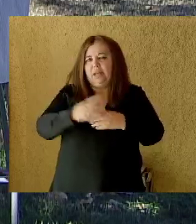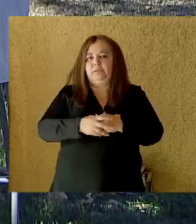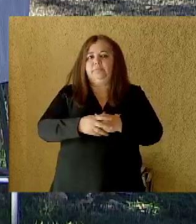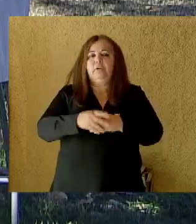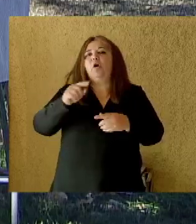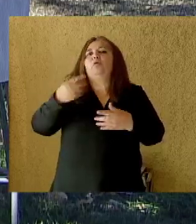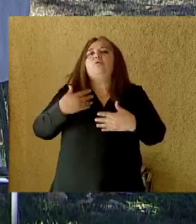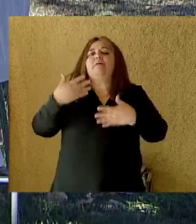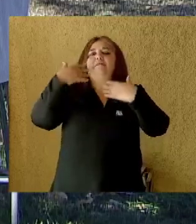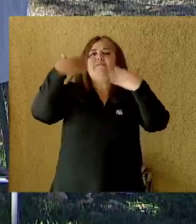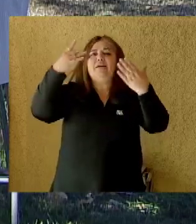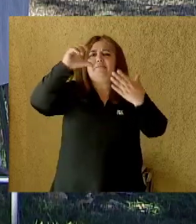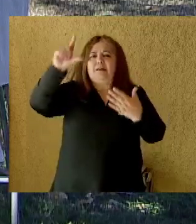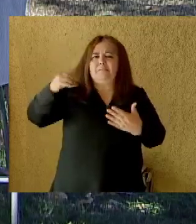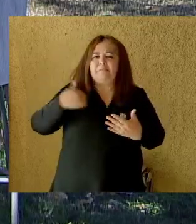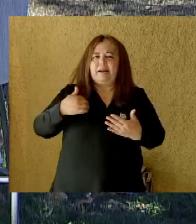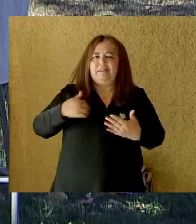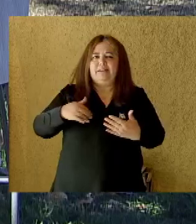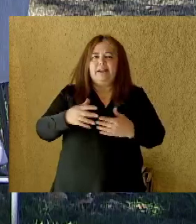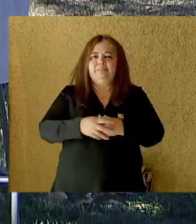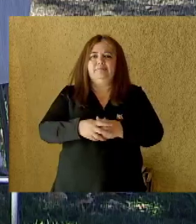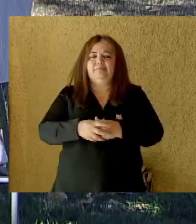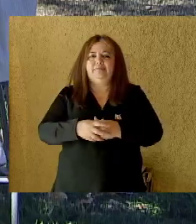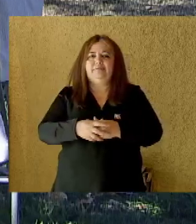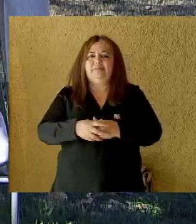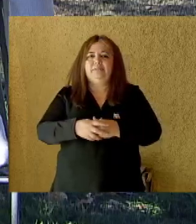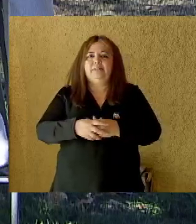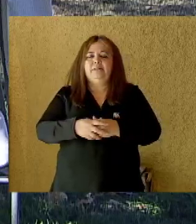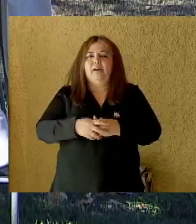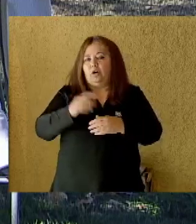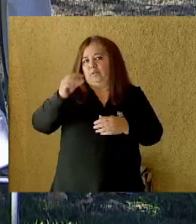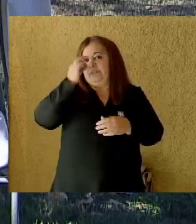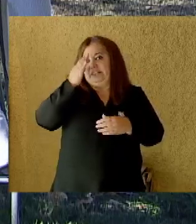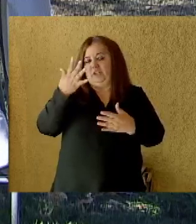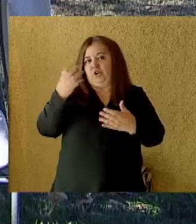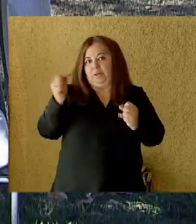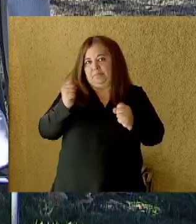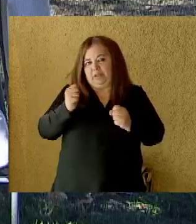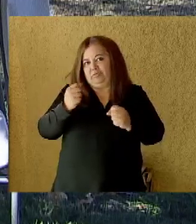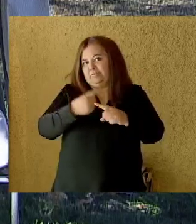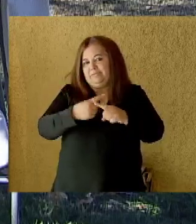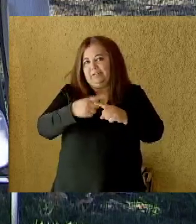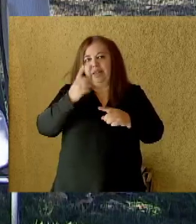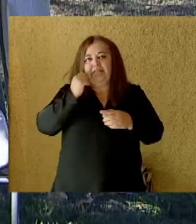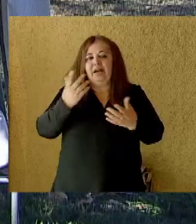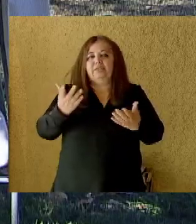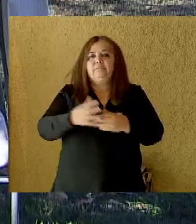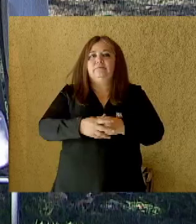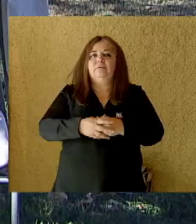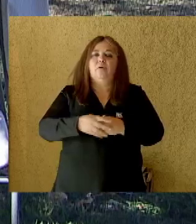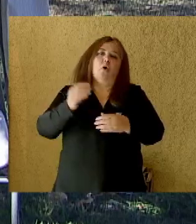viva la patria, ¿no? Porque sí, en definitiva de esto se trata este 25 de mayo. Tampoco vamos a pasar por alto comerse un pastelito esta